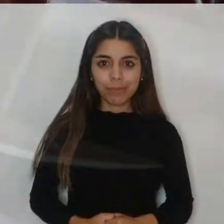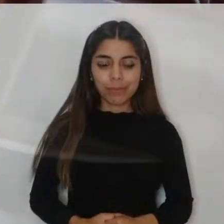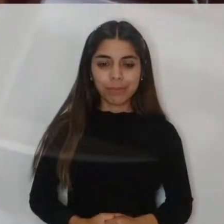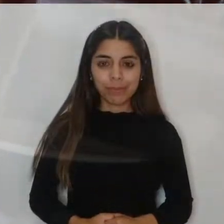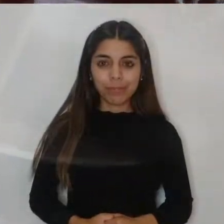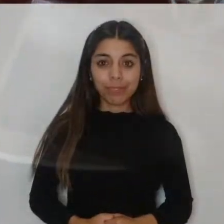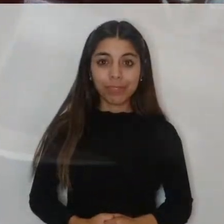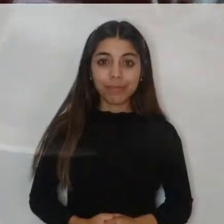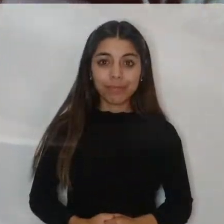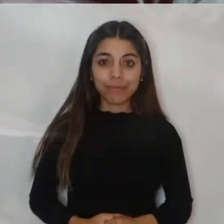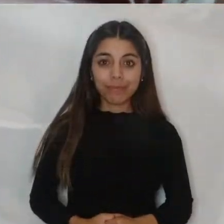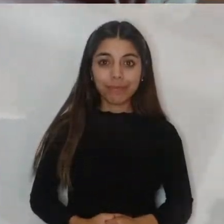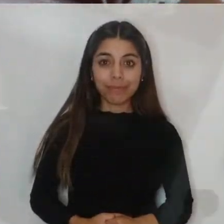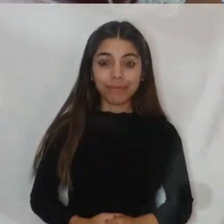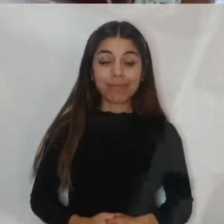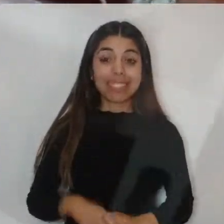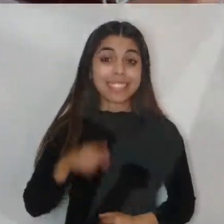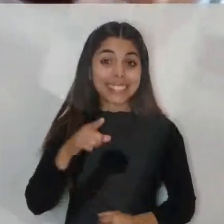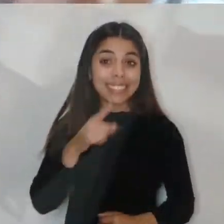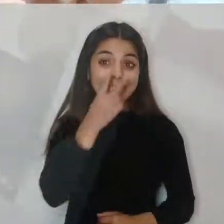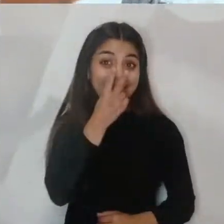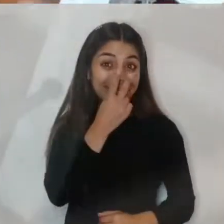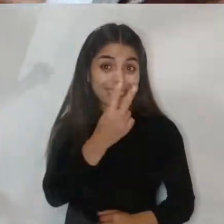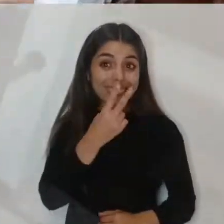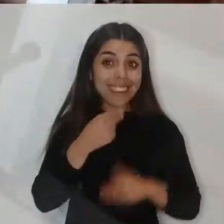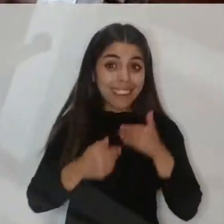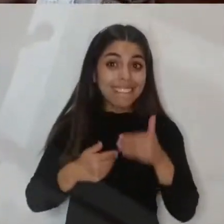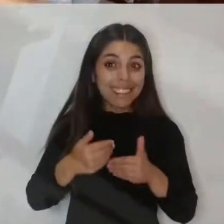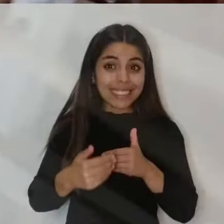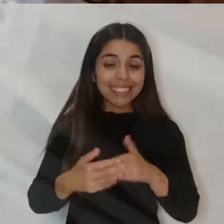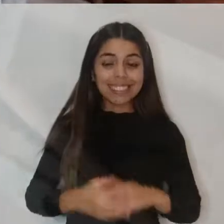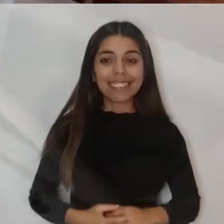Este es el famoso tonón.